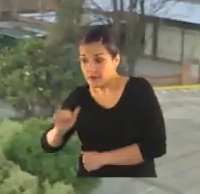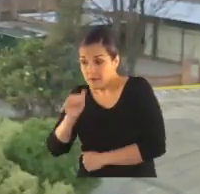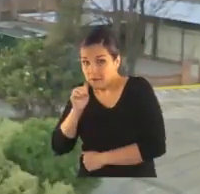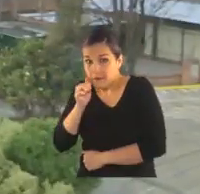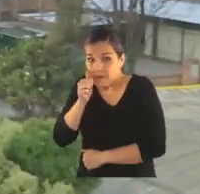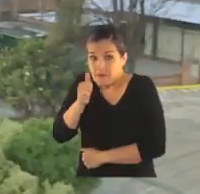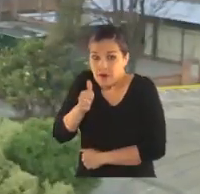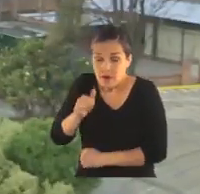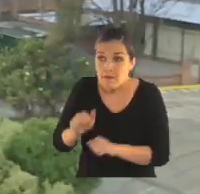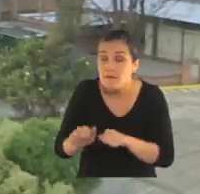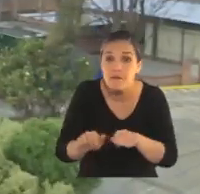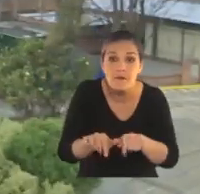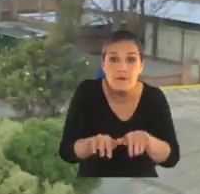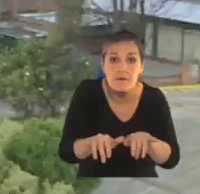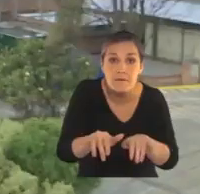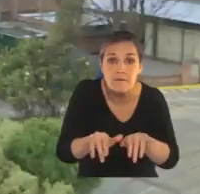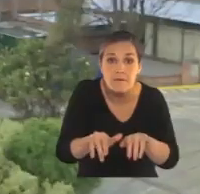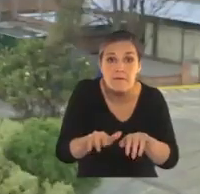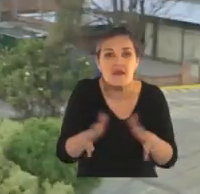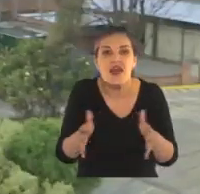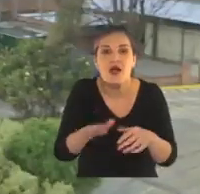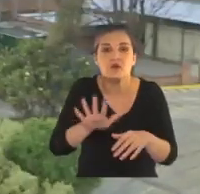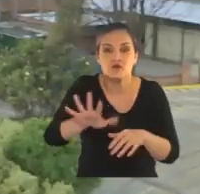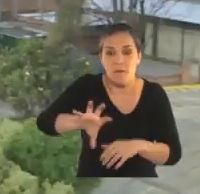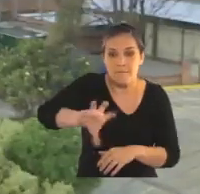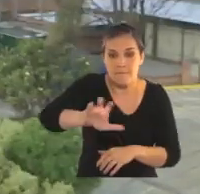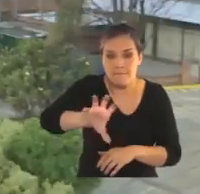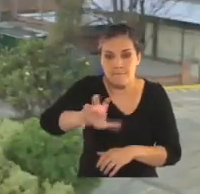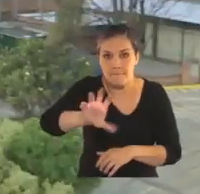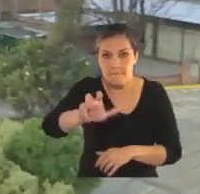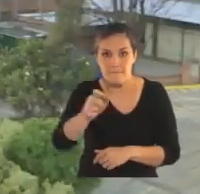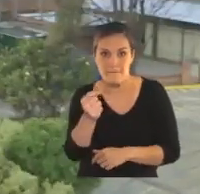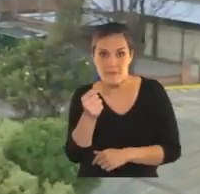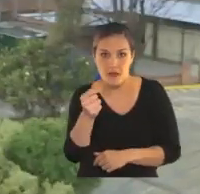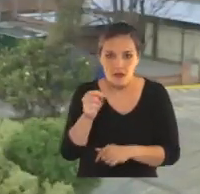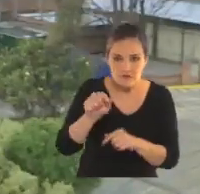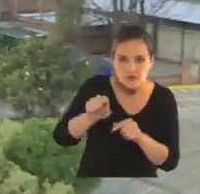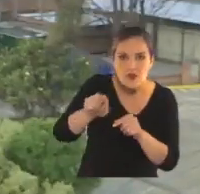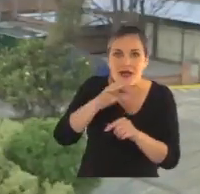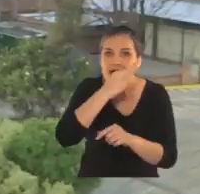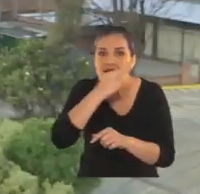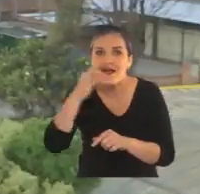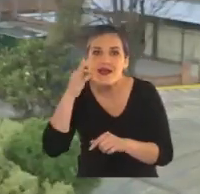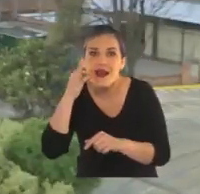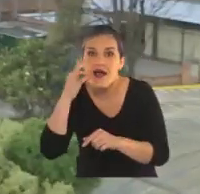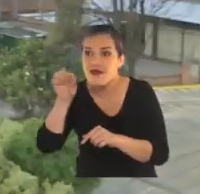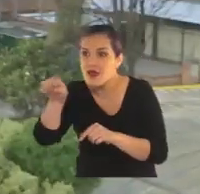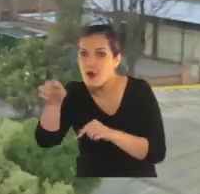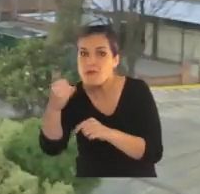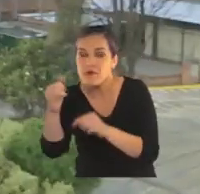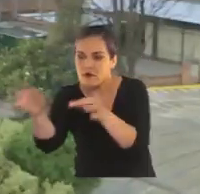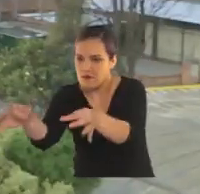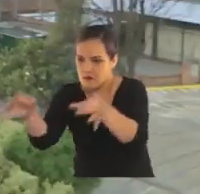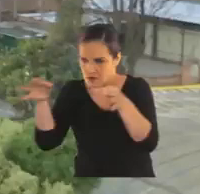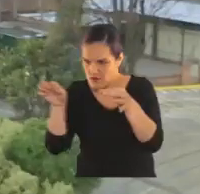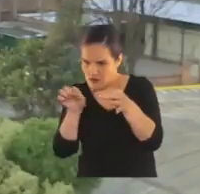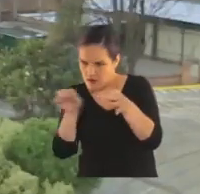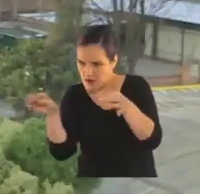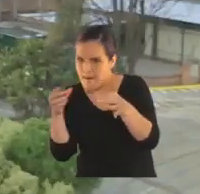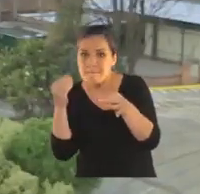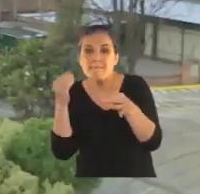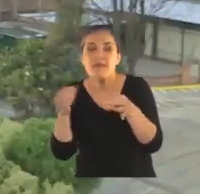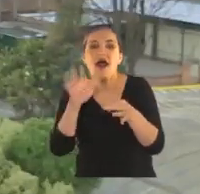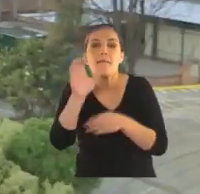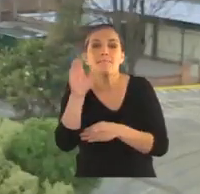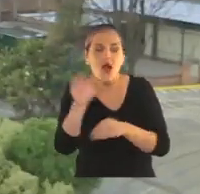la caja fuerte, la abre, saca de esa caja fuerte unas claves virtuales, los token, y se puso a hacer transferencias